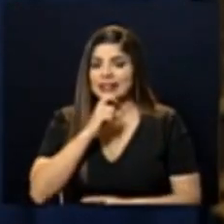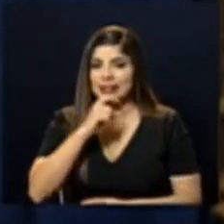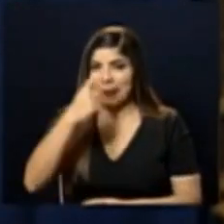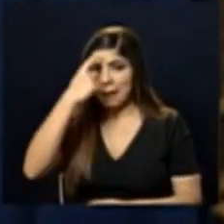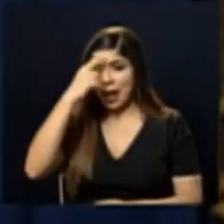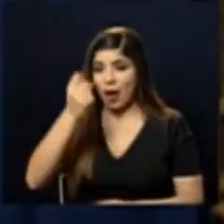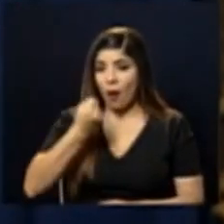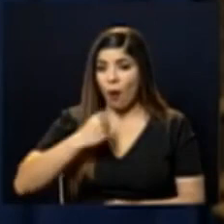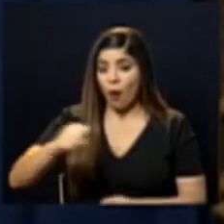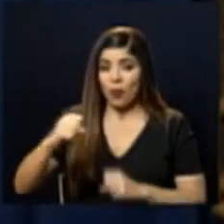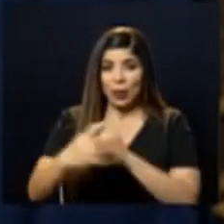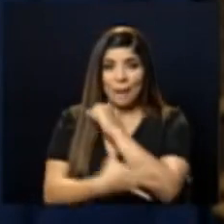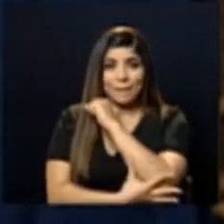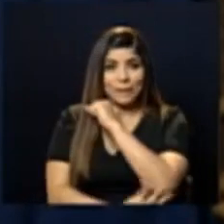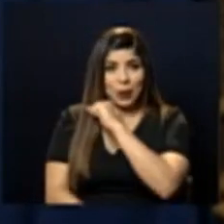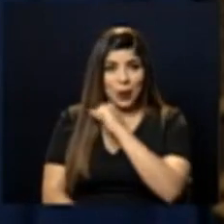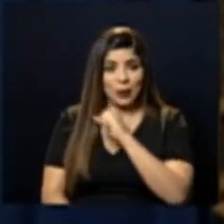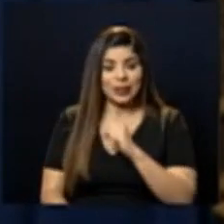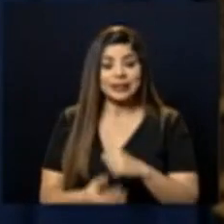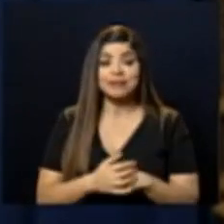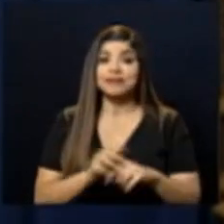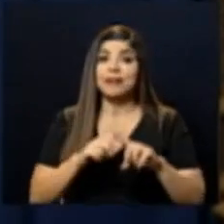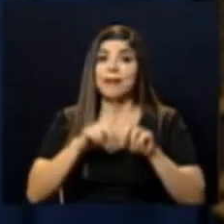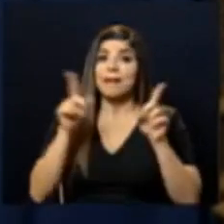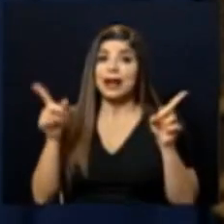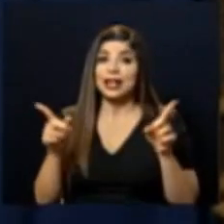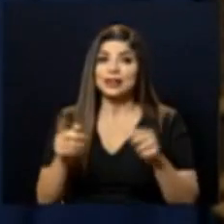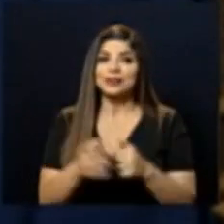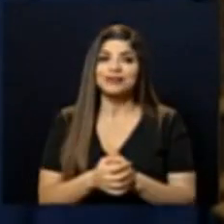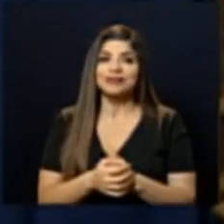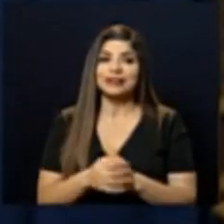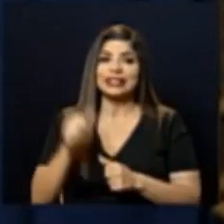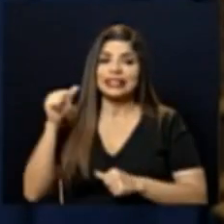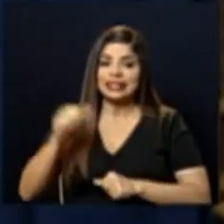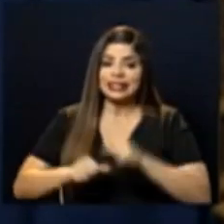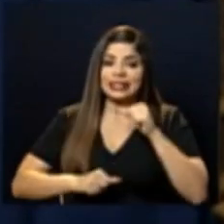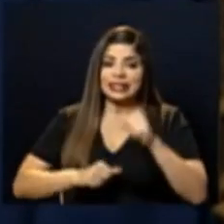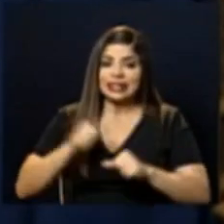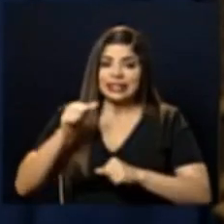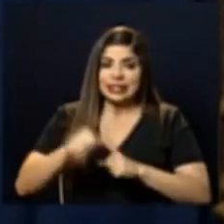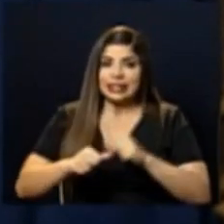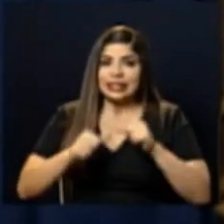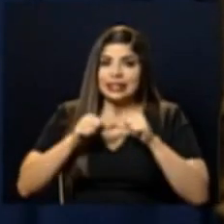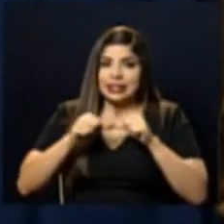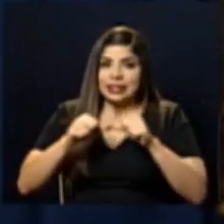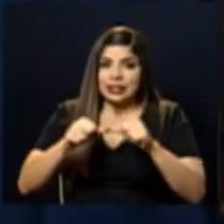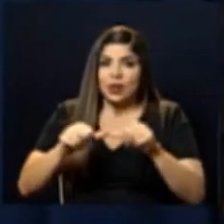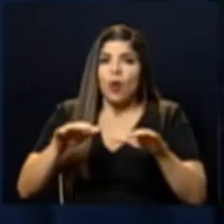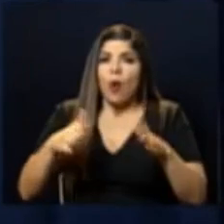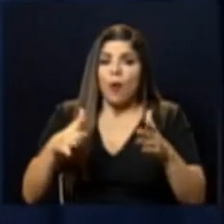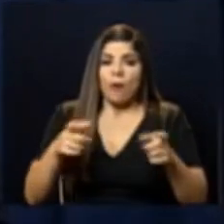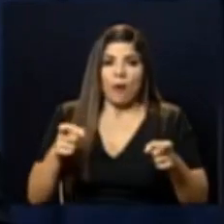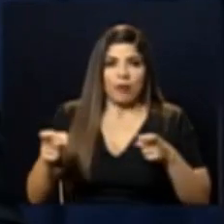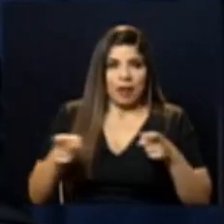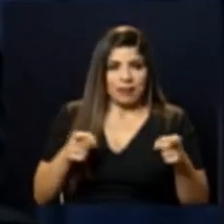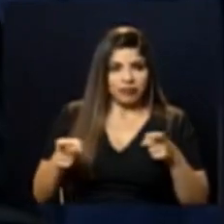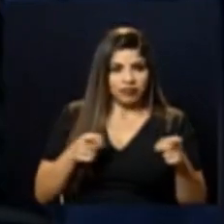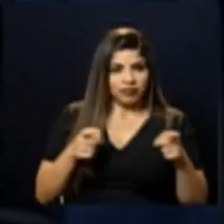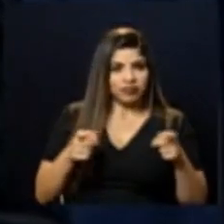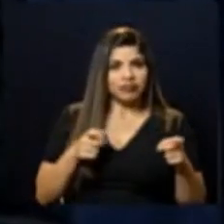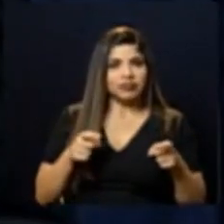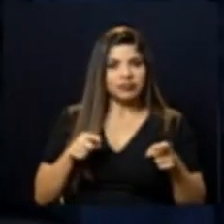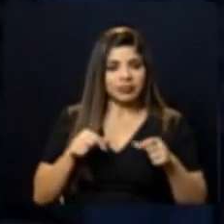la pobreza. No obstante, el esfuerzo consistente a través de la administración